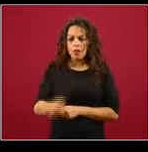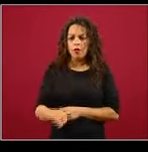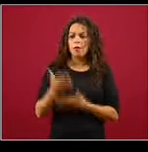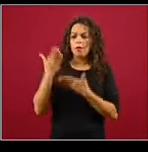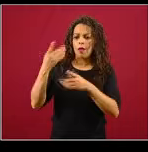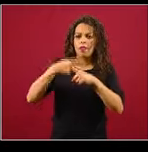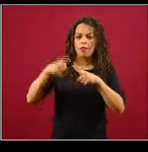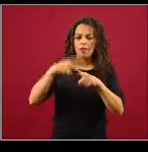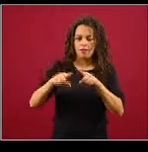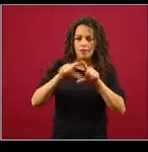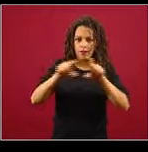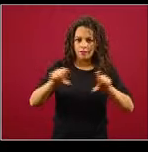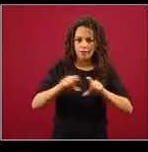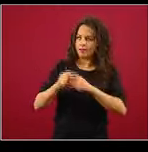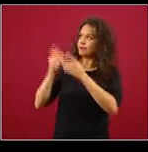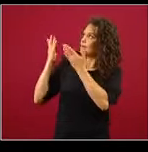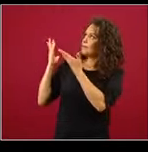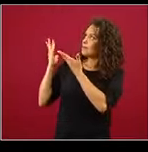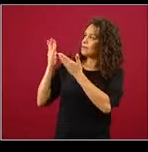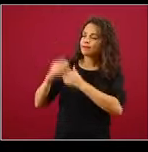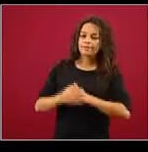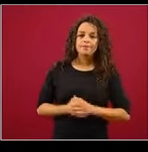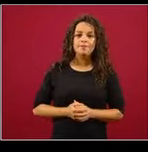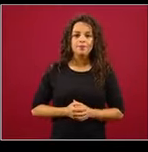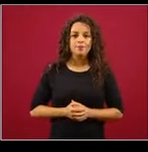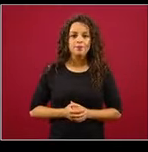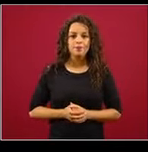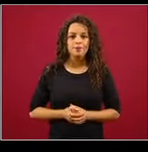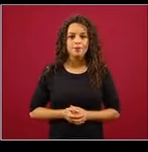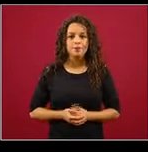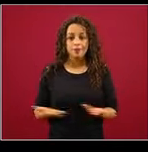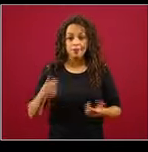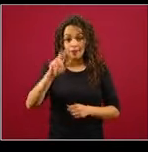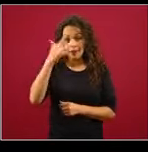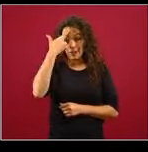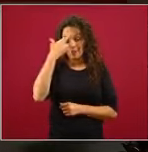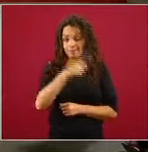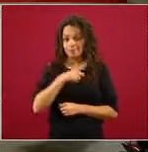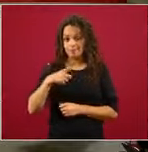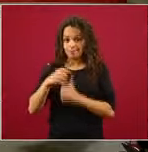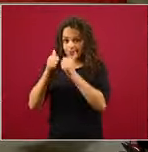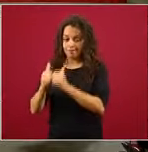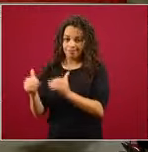San Marcos y en Twitter como @ServiciosAmigas6. Y recuerda, quédate en casa.